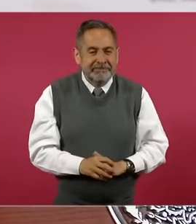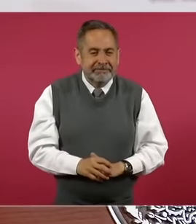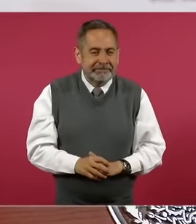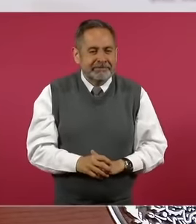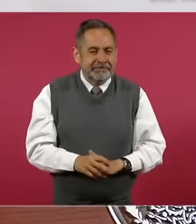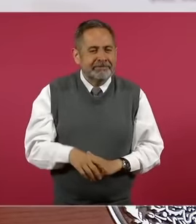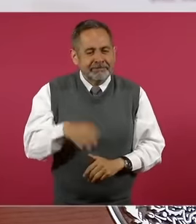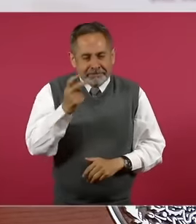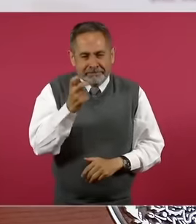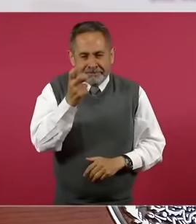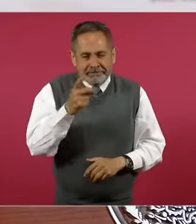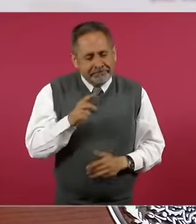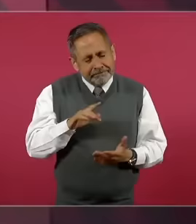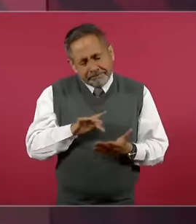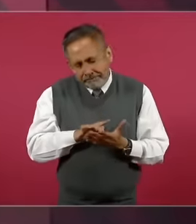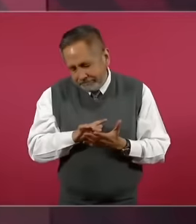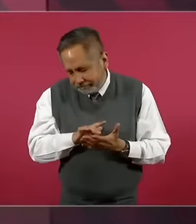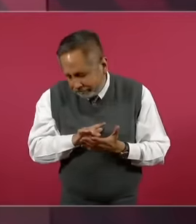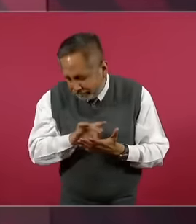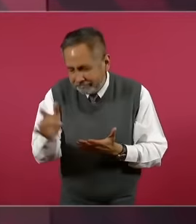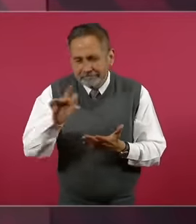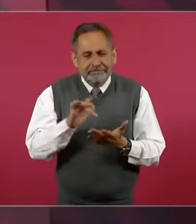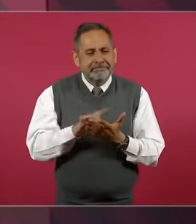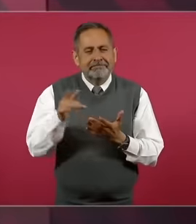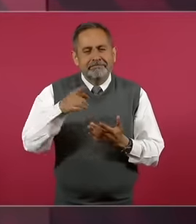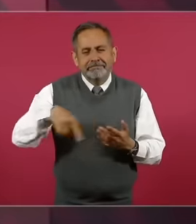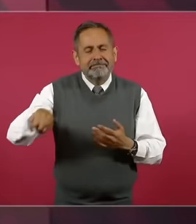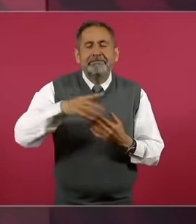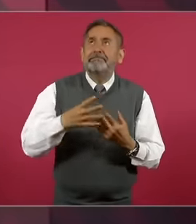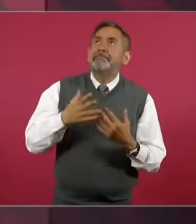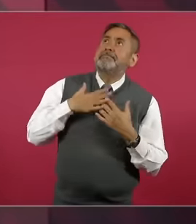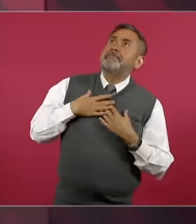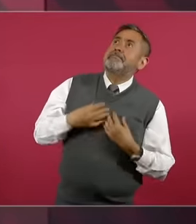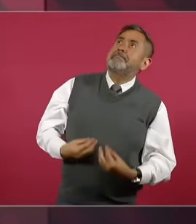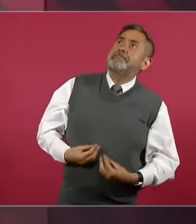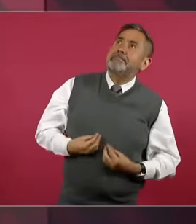Todo eso yo tengo que agradecerle a la vida.